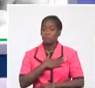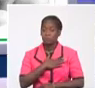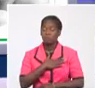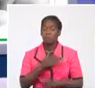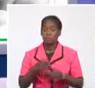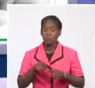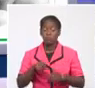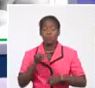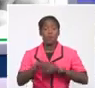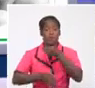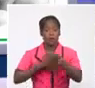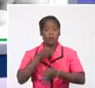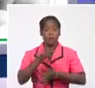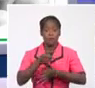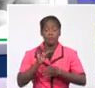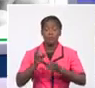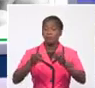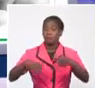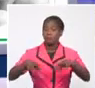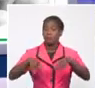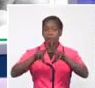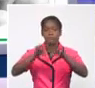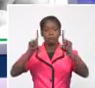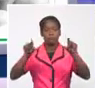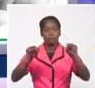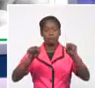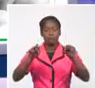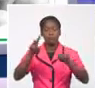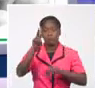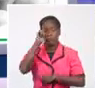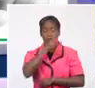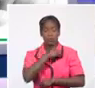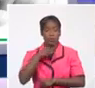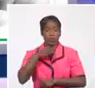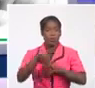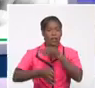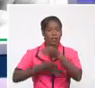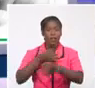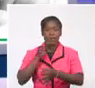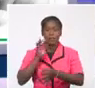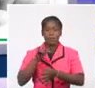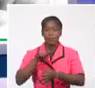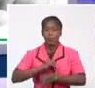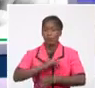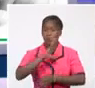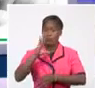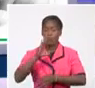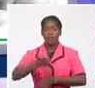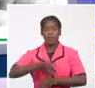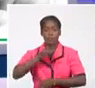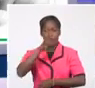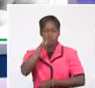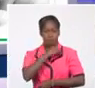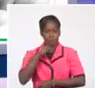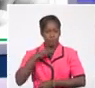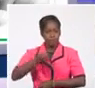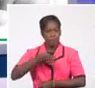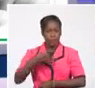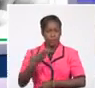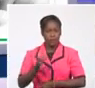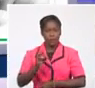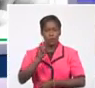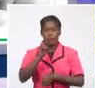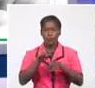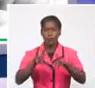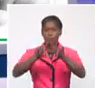sobre la situación epidemiológica en el país a partir de la conferencia de prensa del doctor Francisco Durán García, director